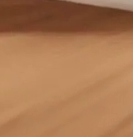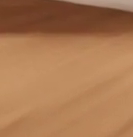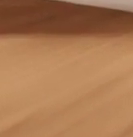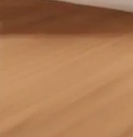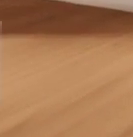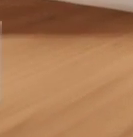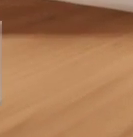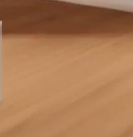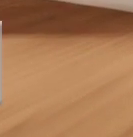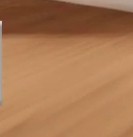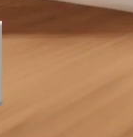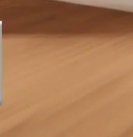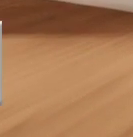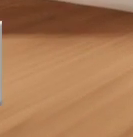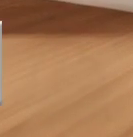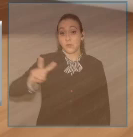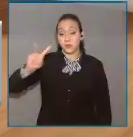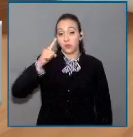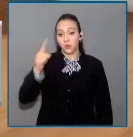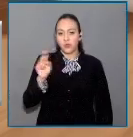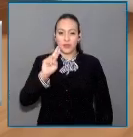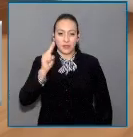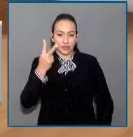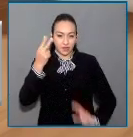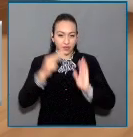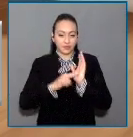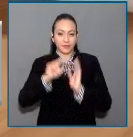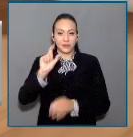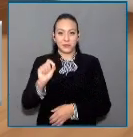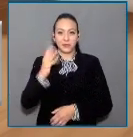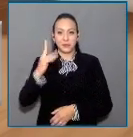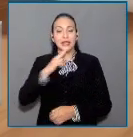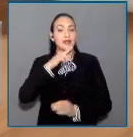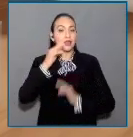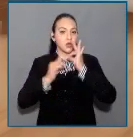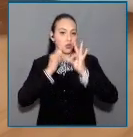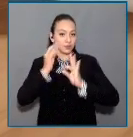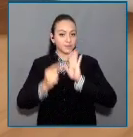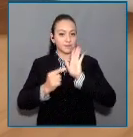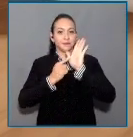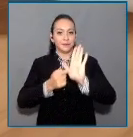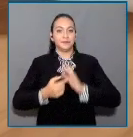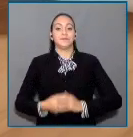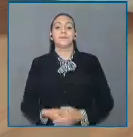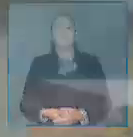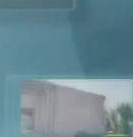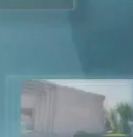Hoy es viernes 1 de noviembre de 2024 y estas son las noticias.